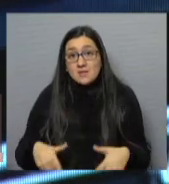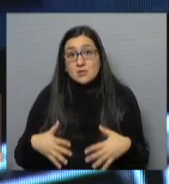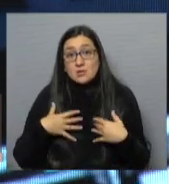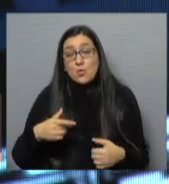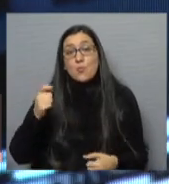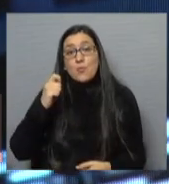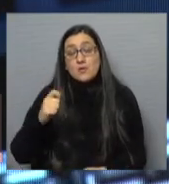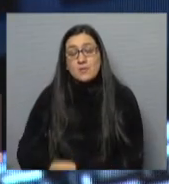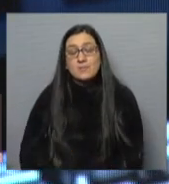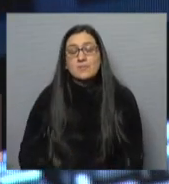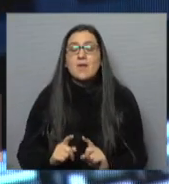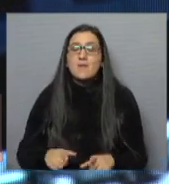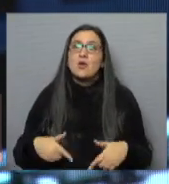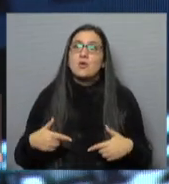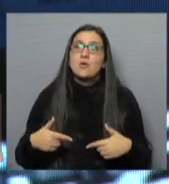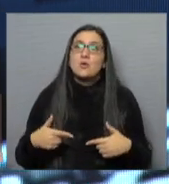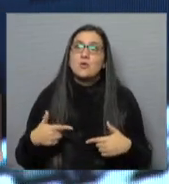tiene